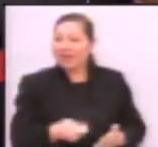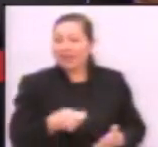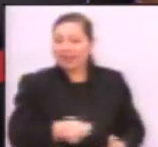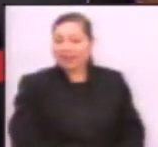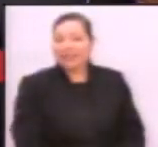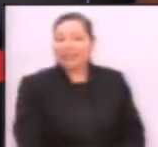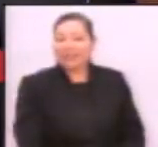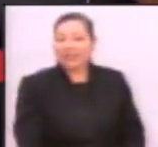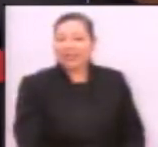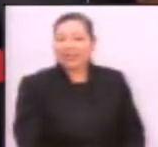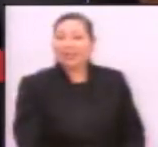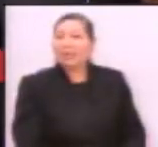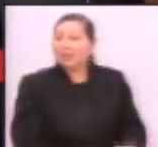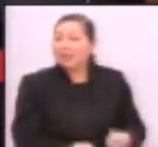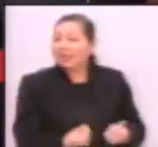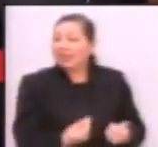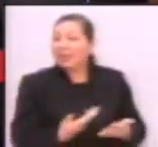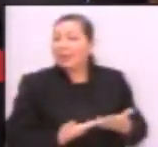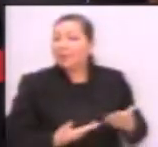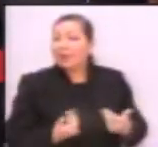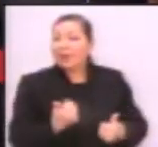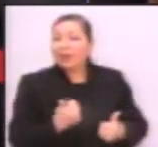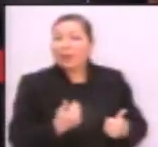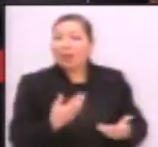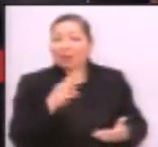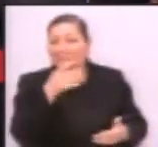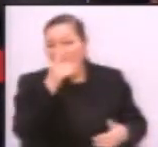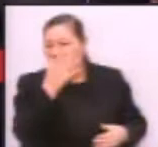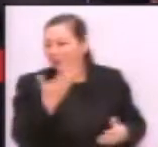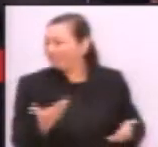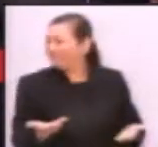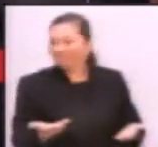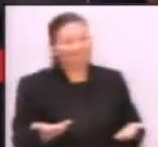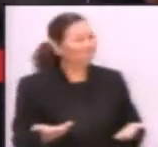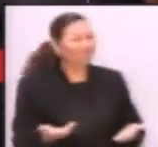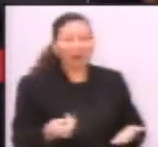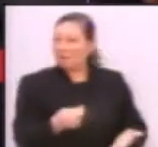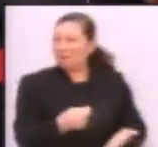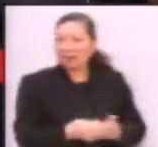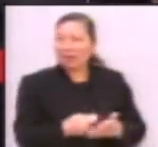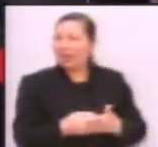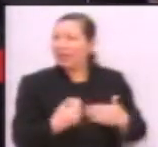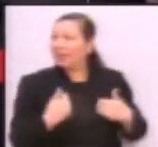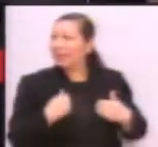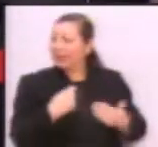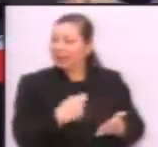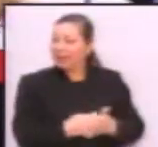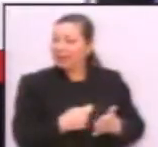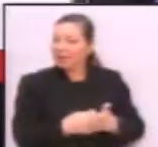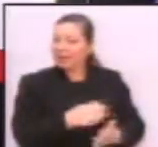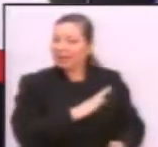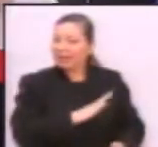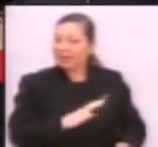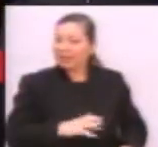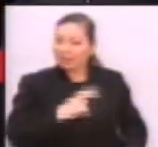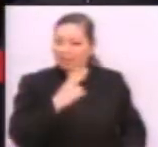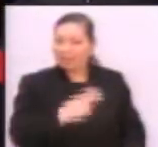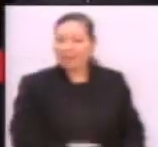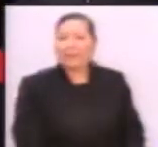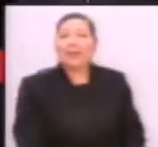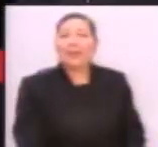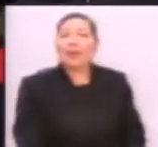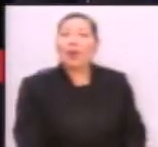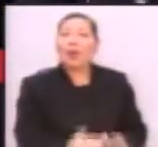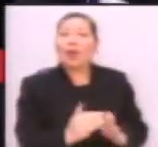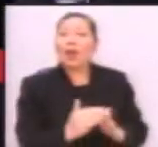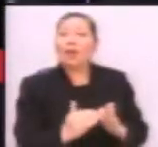seguir transfiriendo recursos económicos, con lo cual se va a burlar la indemnización que deberían pagar a favor del Estado peruano, en